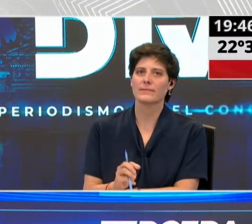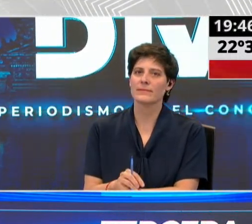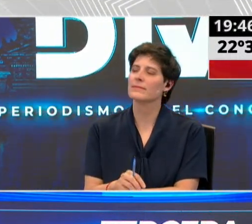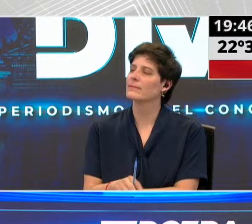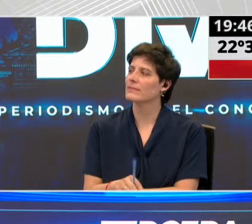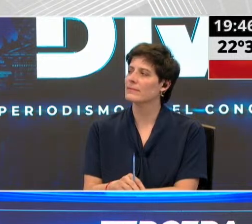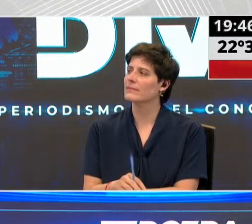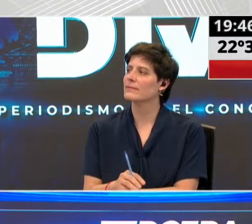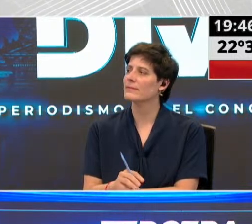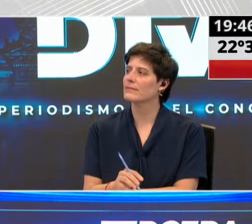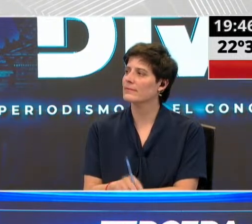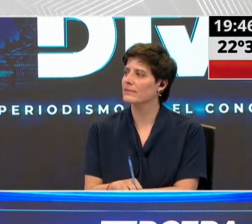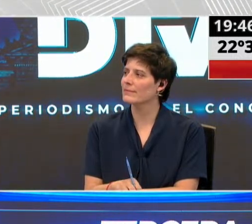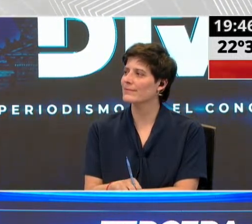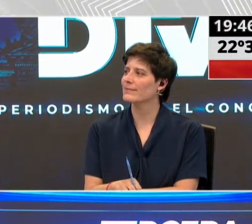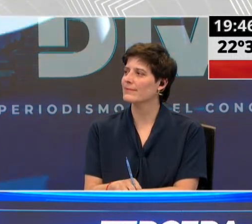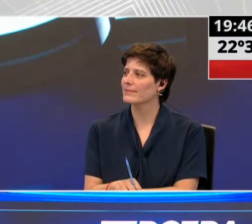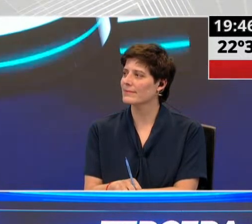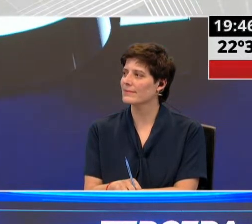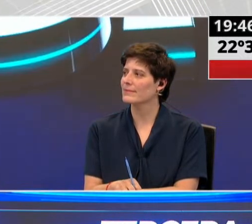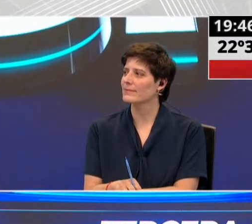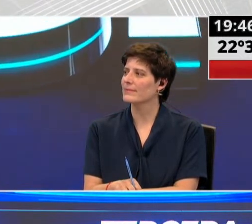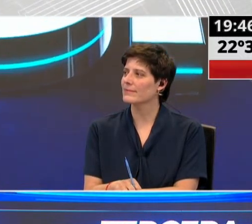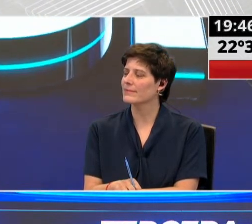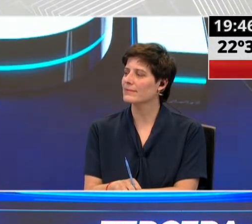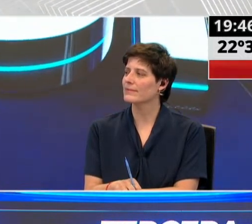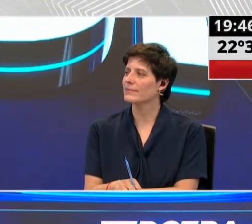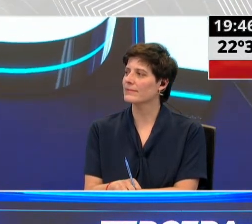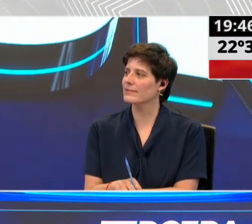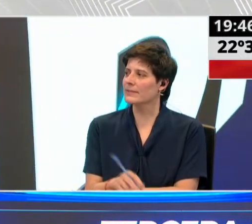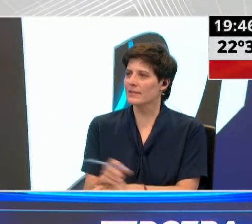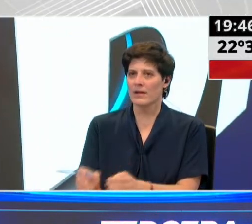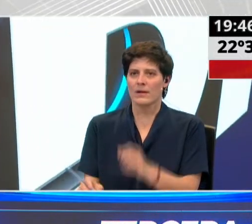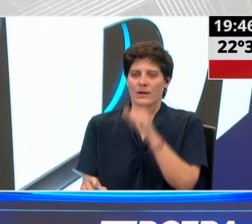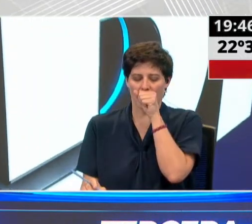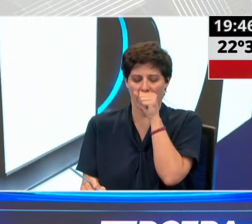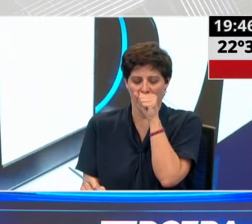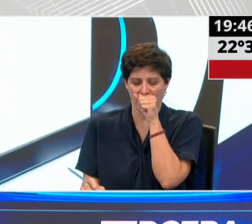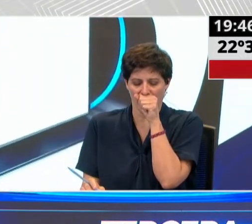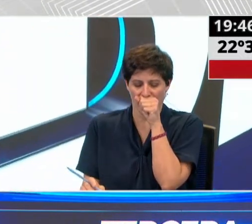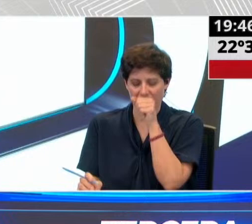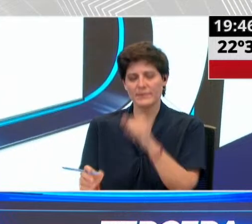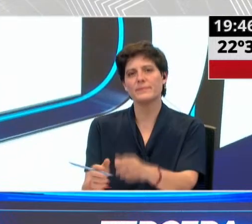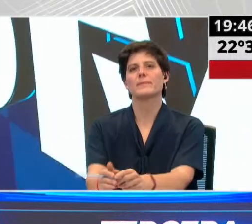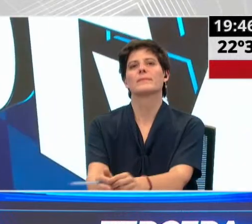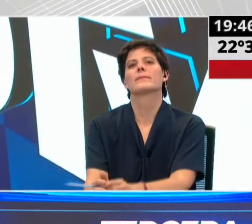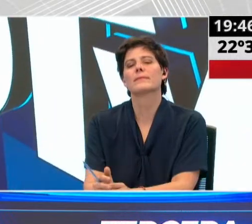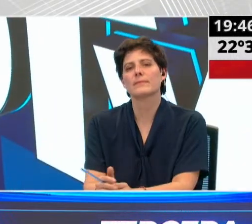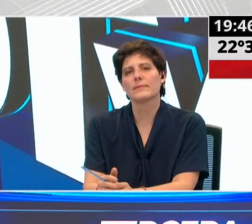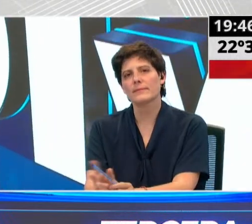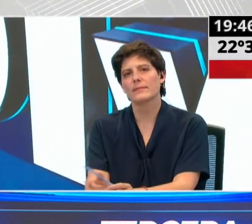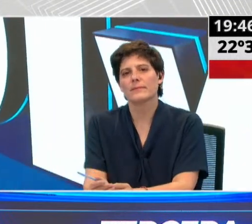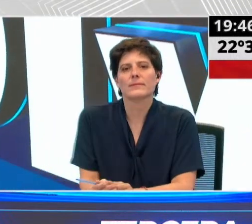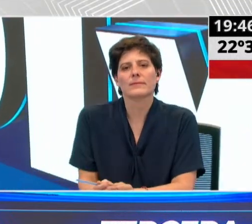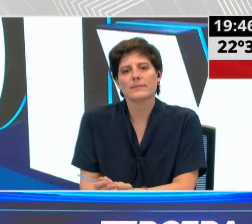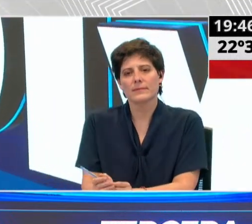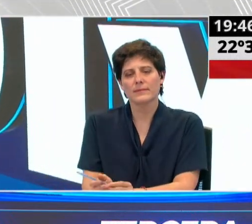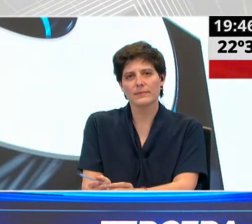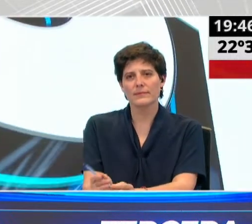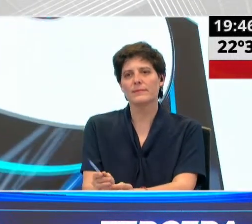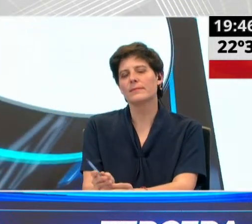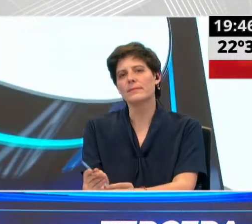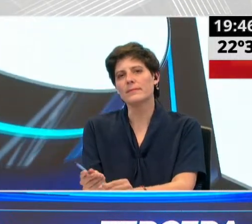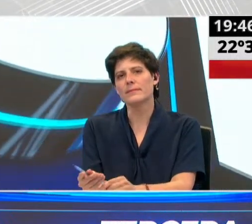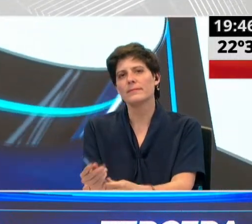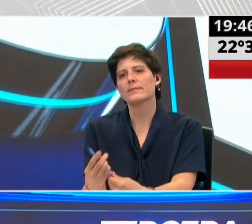Cristian Ritondo dijo, bueno, reservo el nombre del lugar que le corresponde al PRO en un contexto en donde también